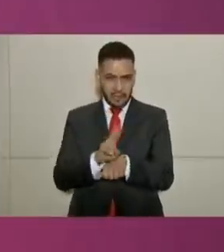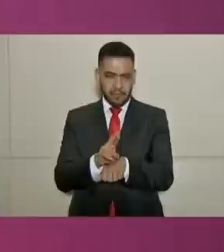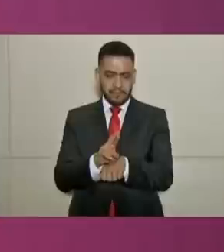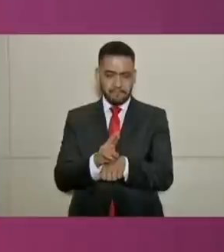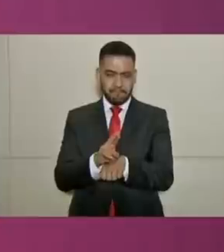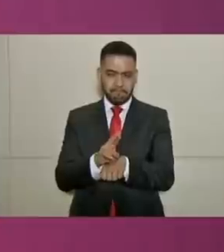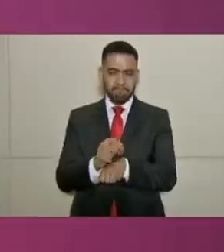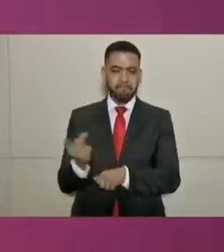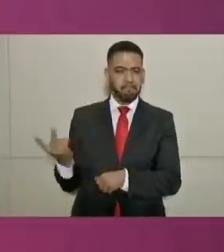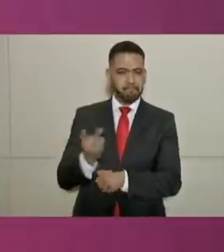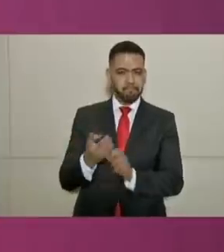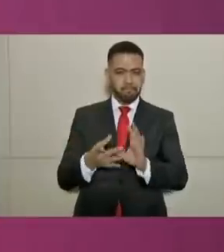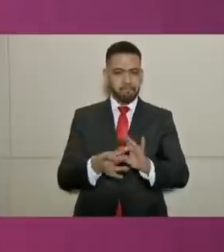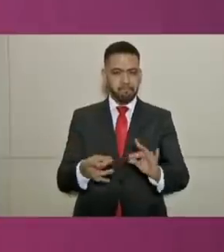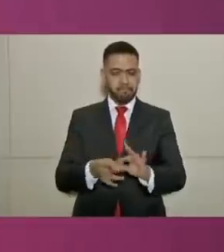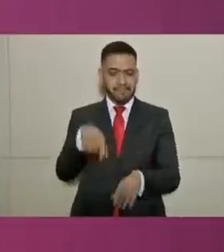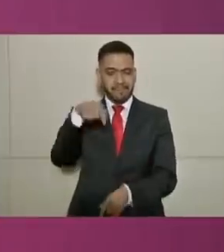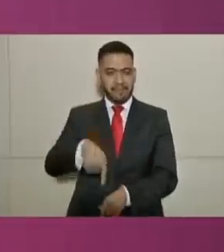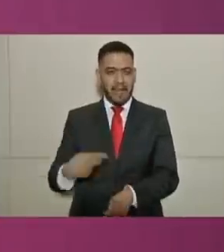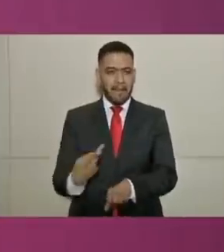2024. Se inaugura,